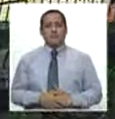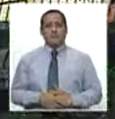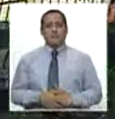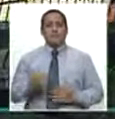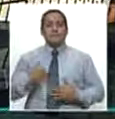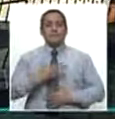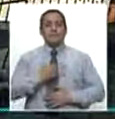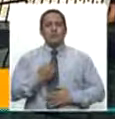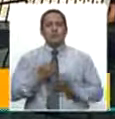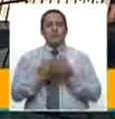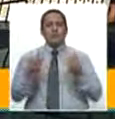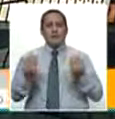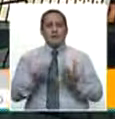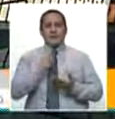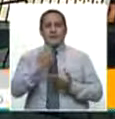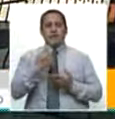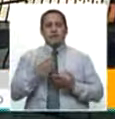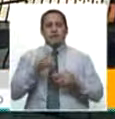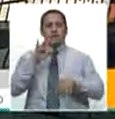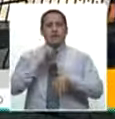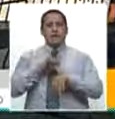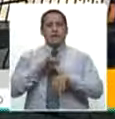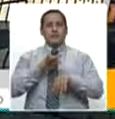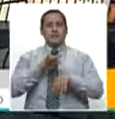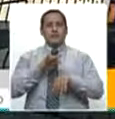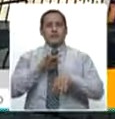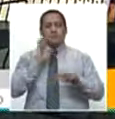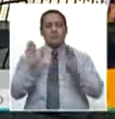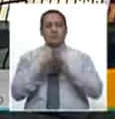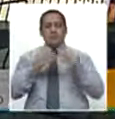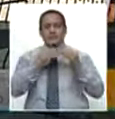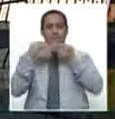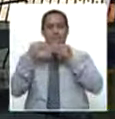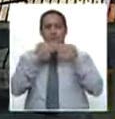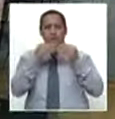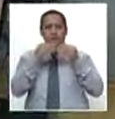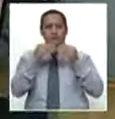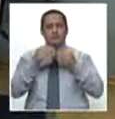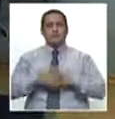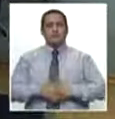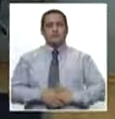Lo que a me gusta más es tocar la sapoña.